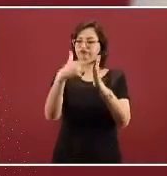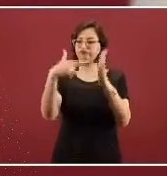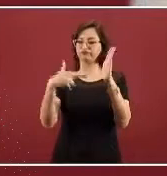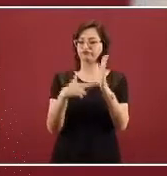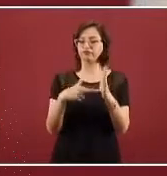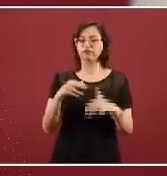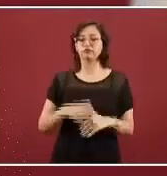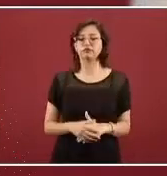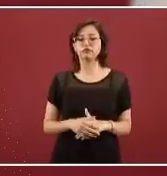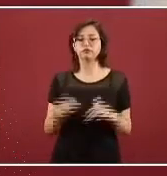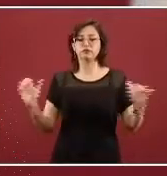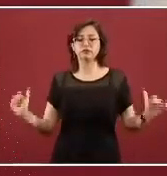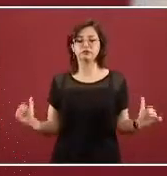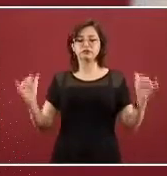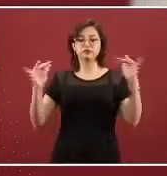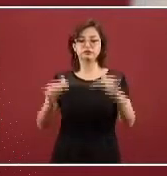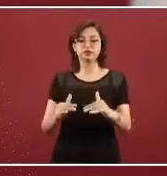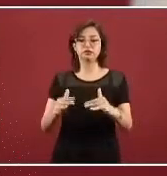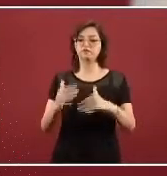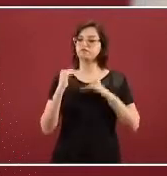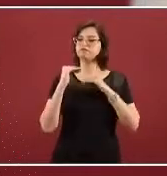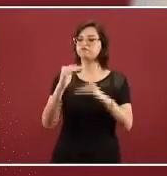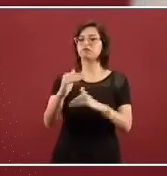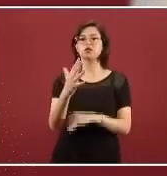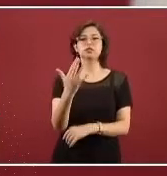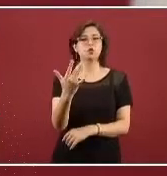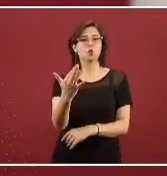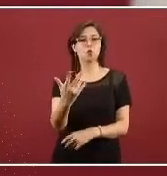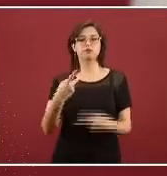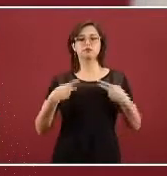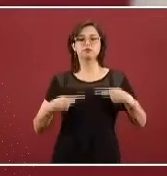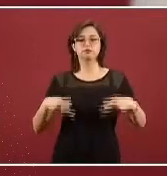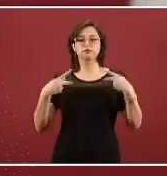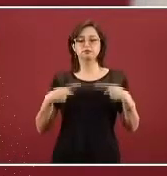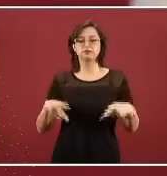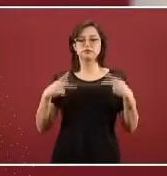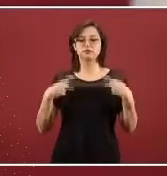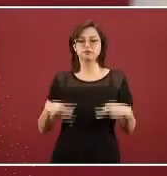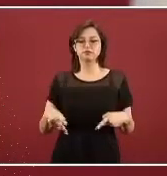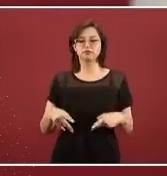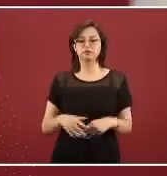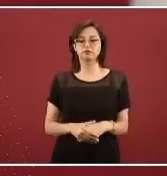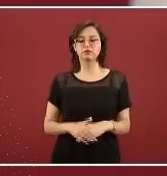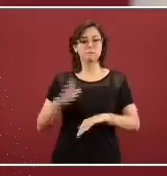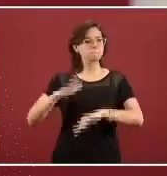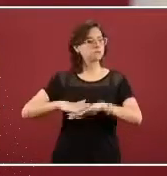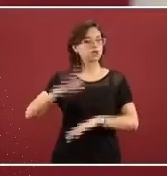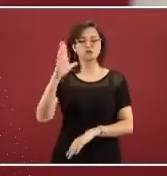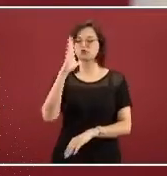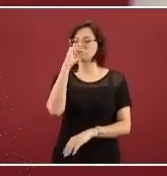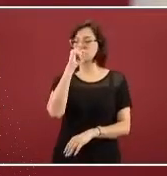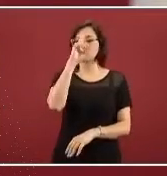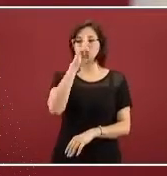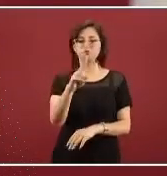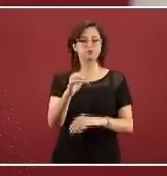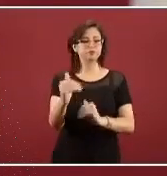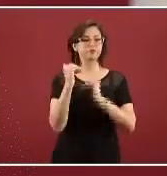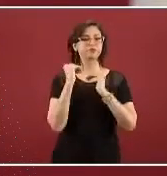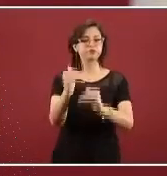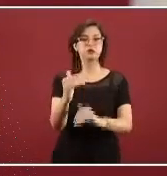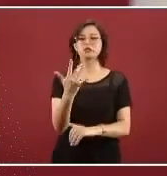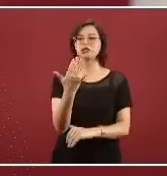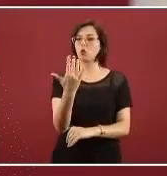no realizar reuniones o congregaciones de más de 50 personas, más de 50, se reduce el